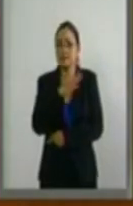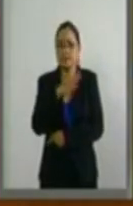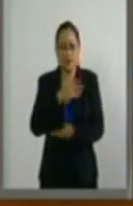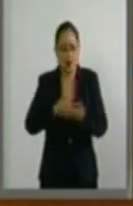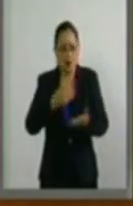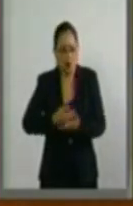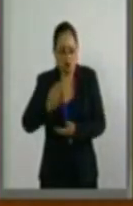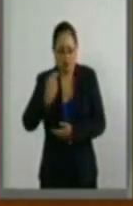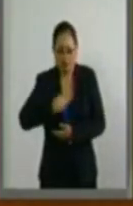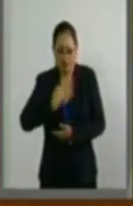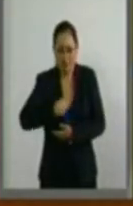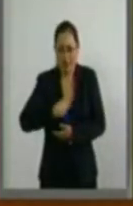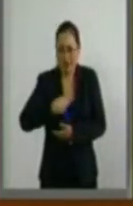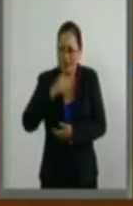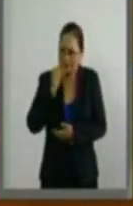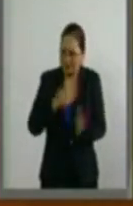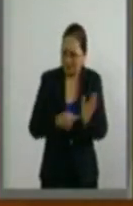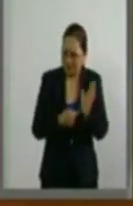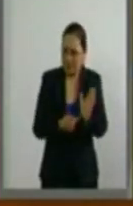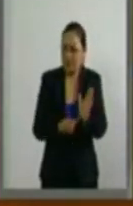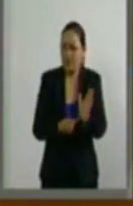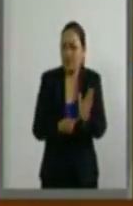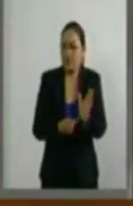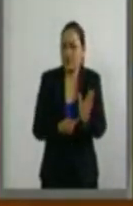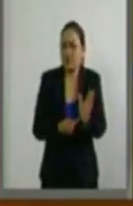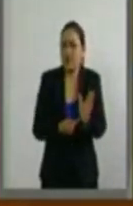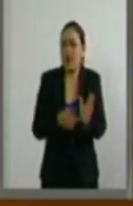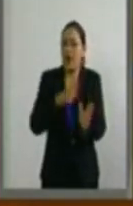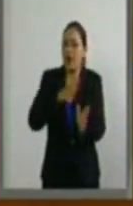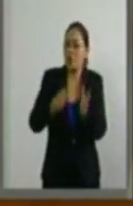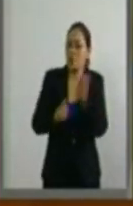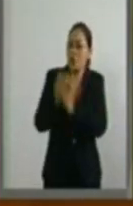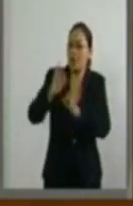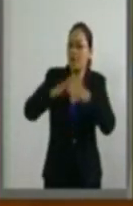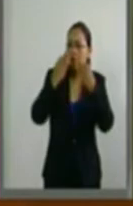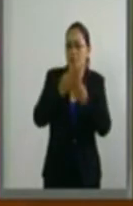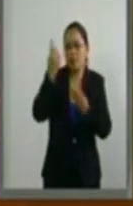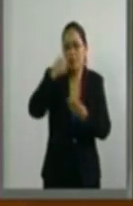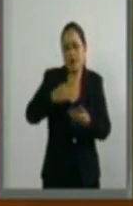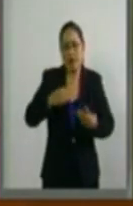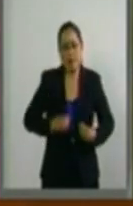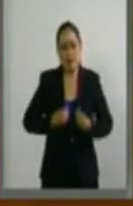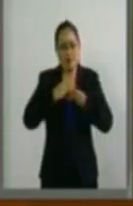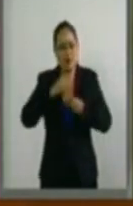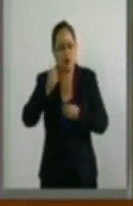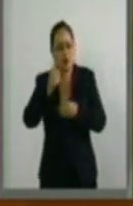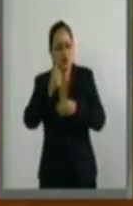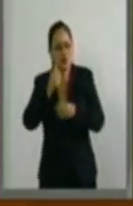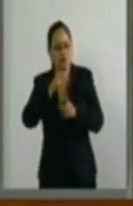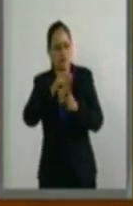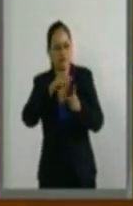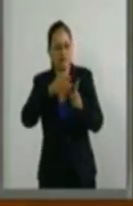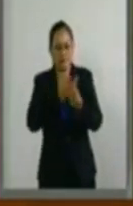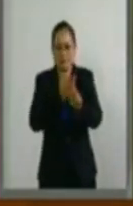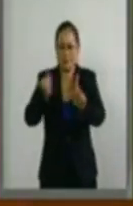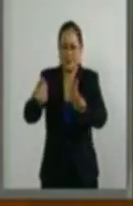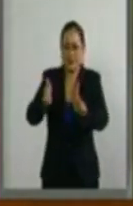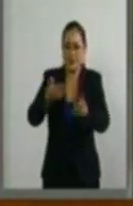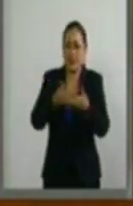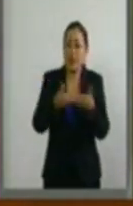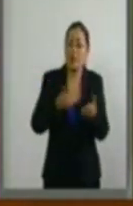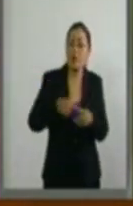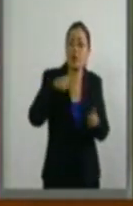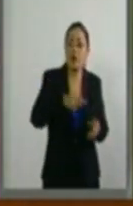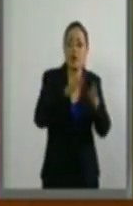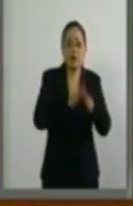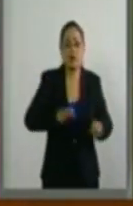nosotros mismos, una reiterada manera de ser y vivir otra cosa. Transformemos